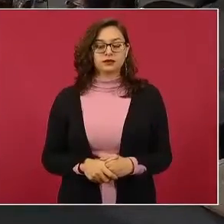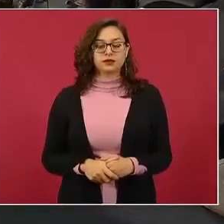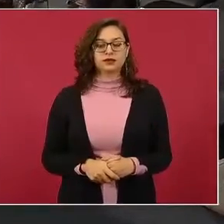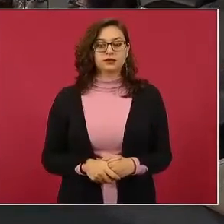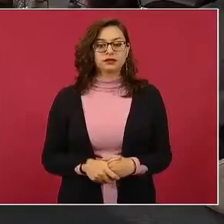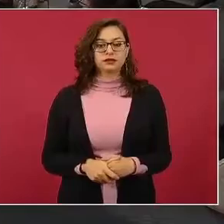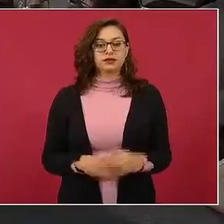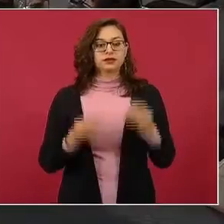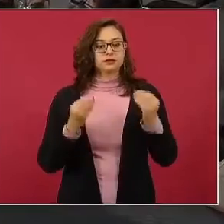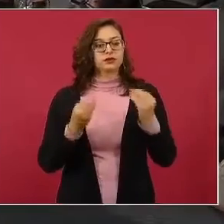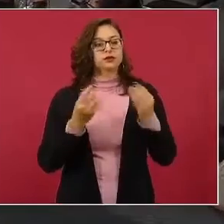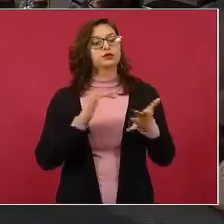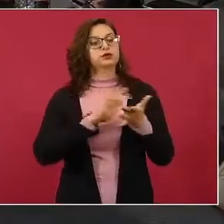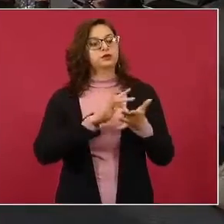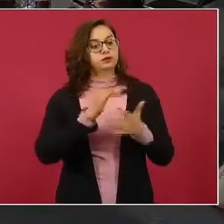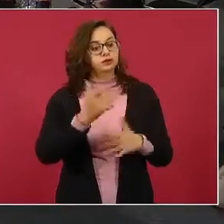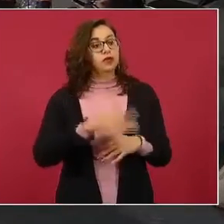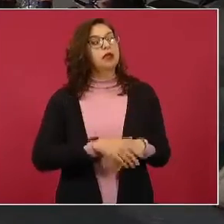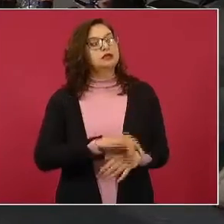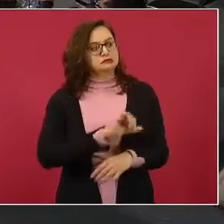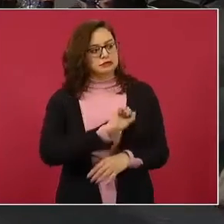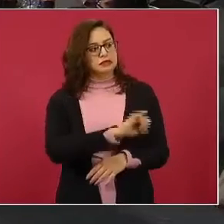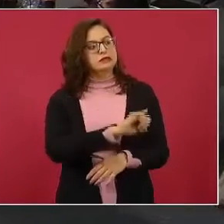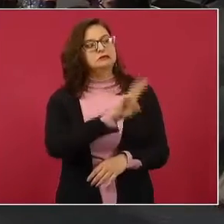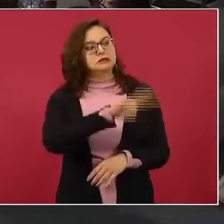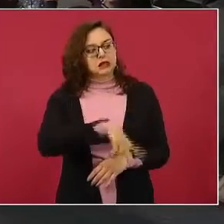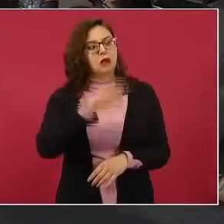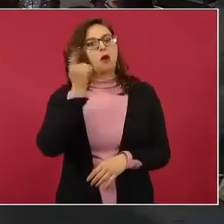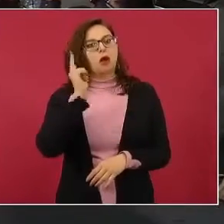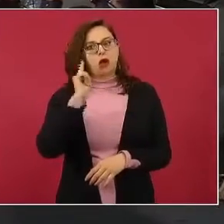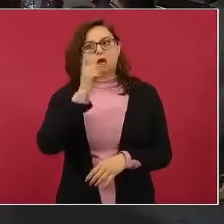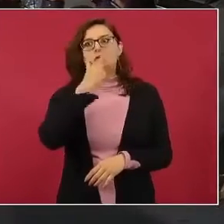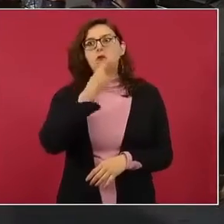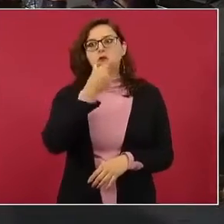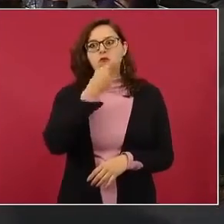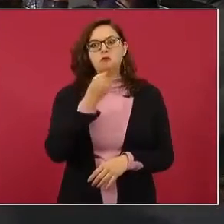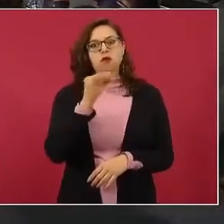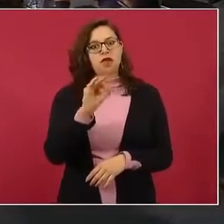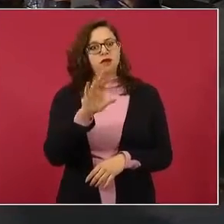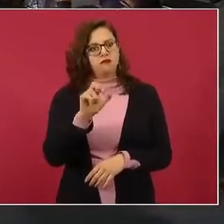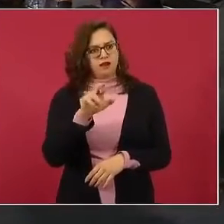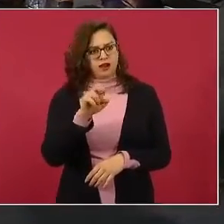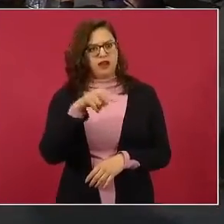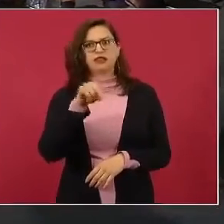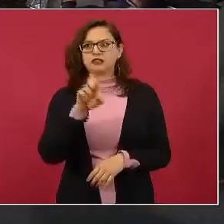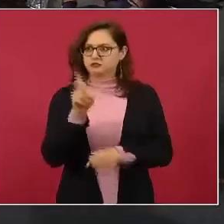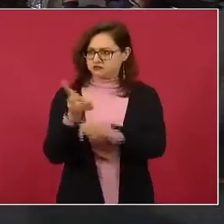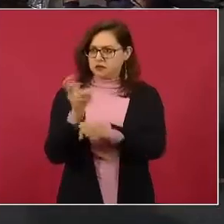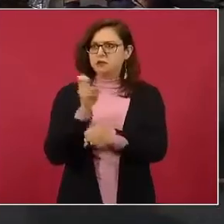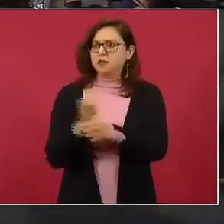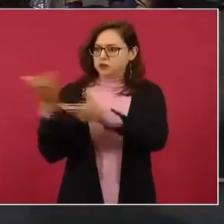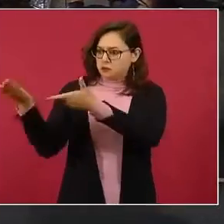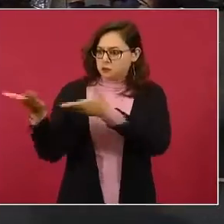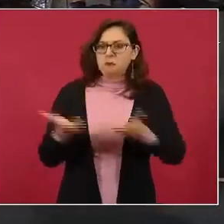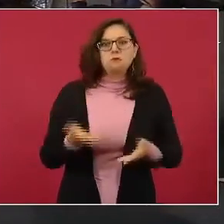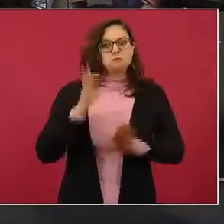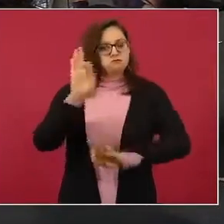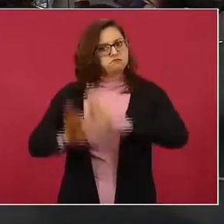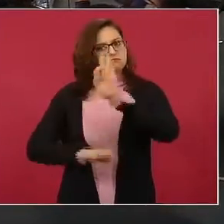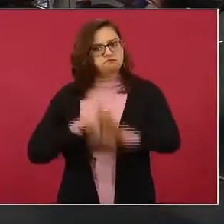y venga el señor Fernández. O sea, y va a ser bien tratado de manera